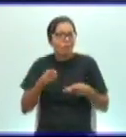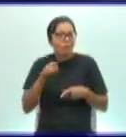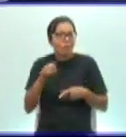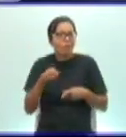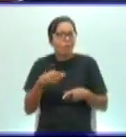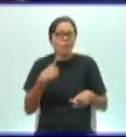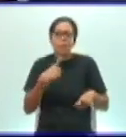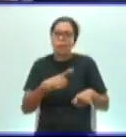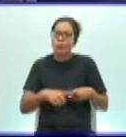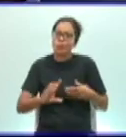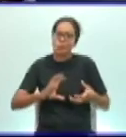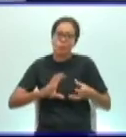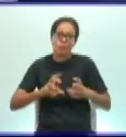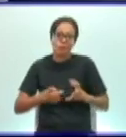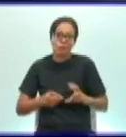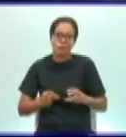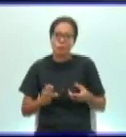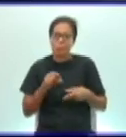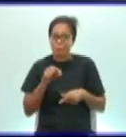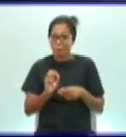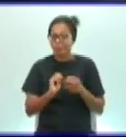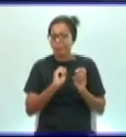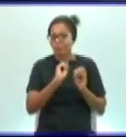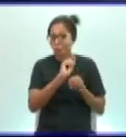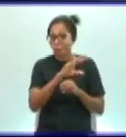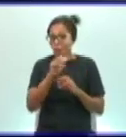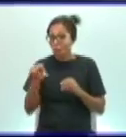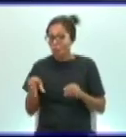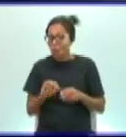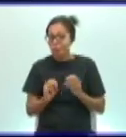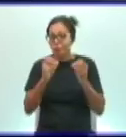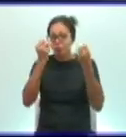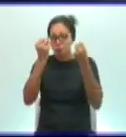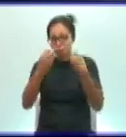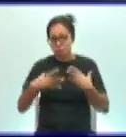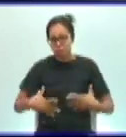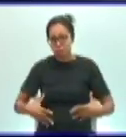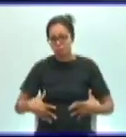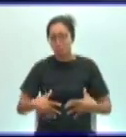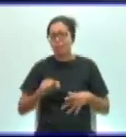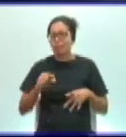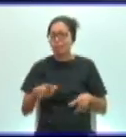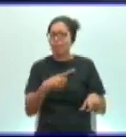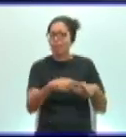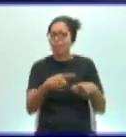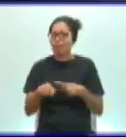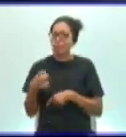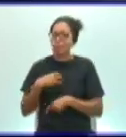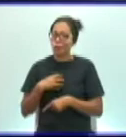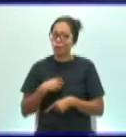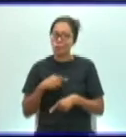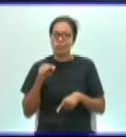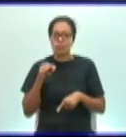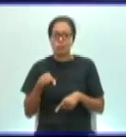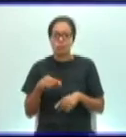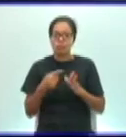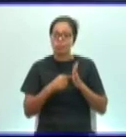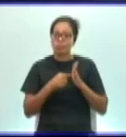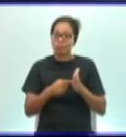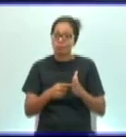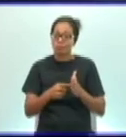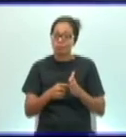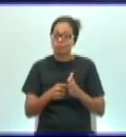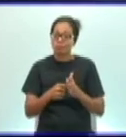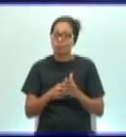los PowerPoint de la clase y demás. Ustedes tienen todos los recursos en sus manos para ello. Simplemente yo les estoy dando como una sugerencia